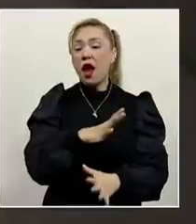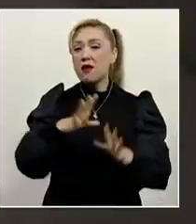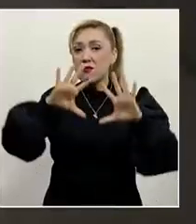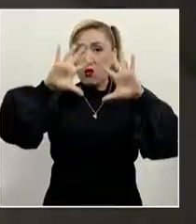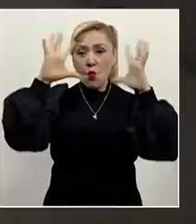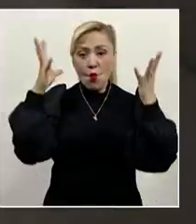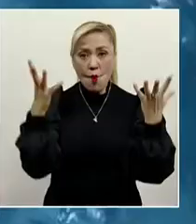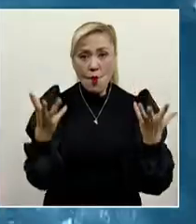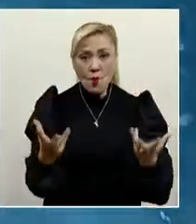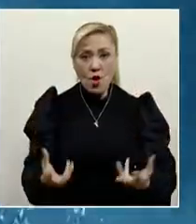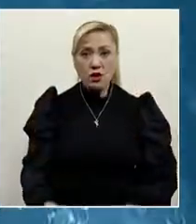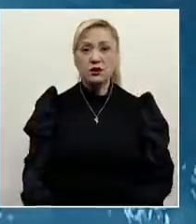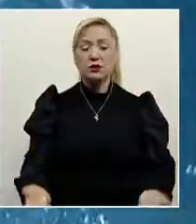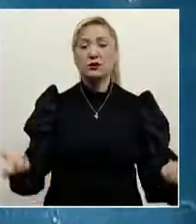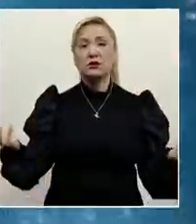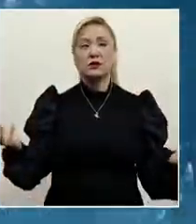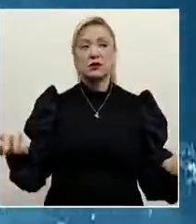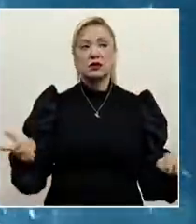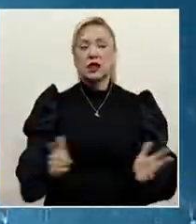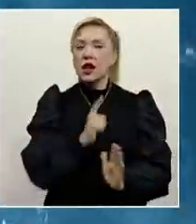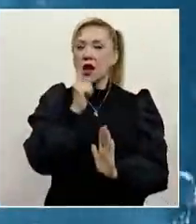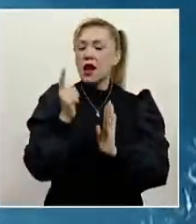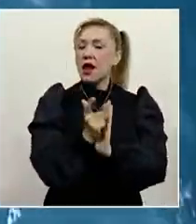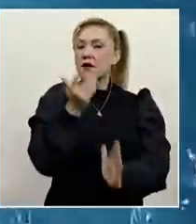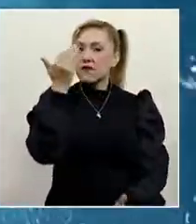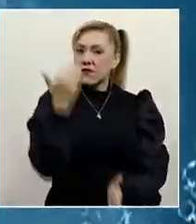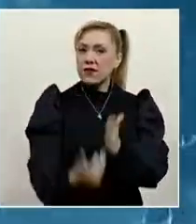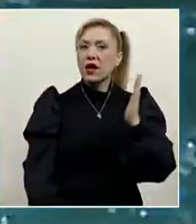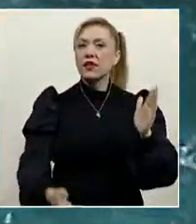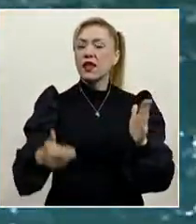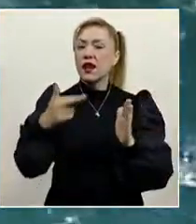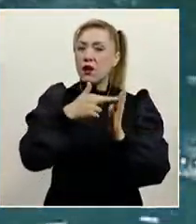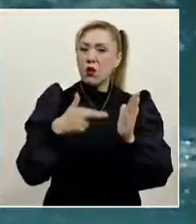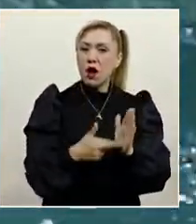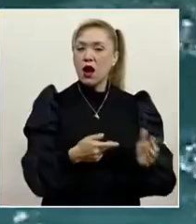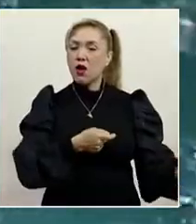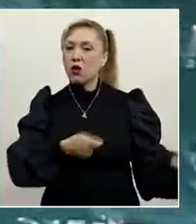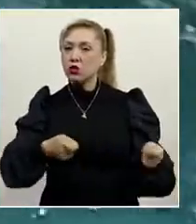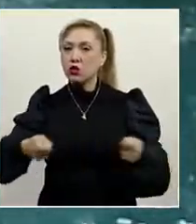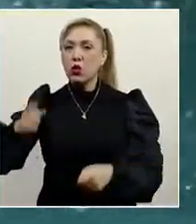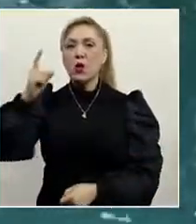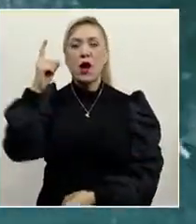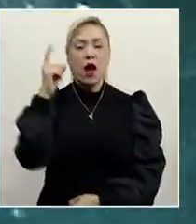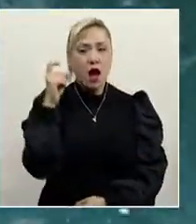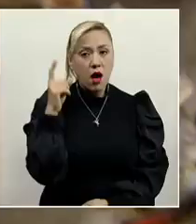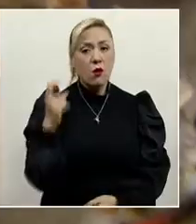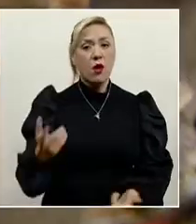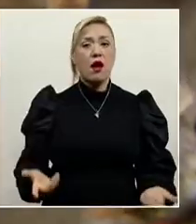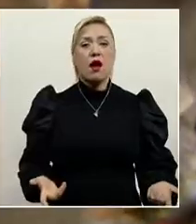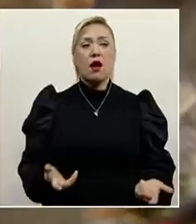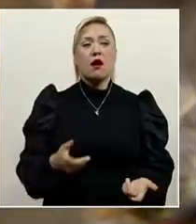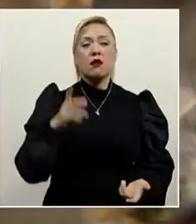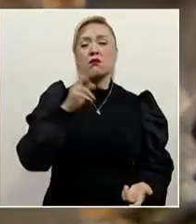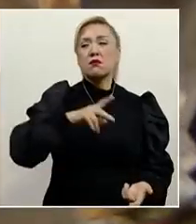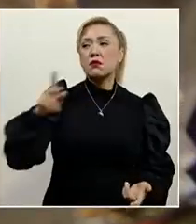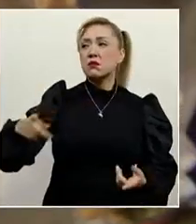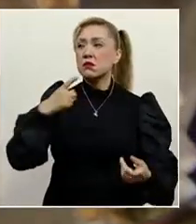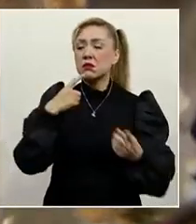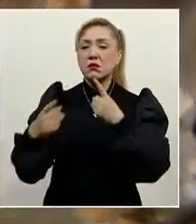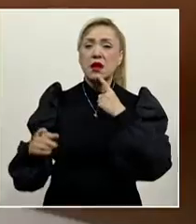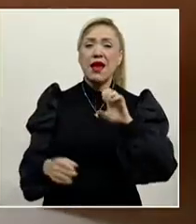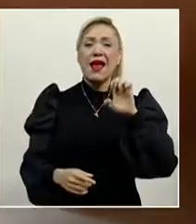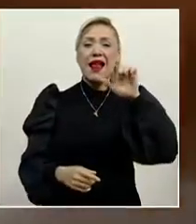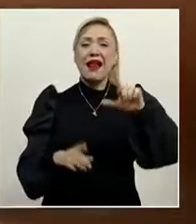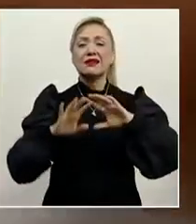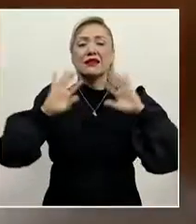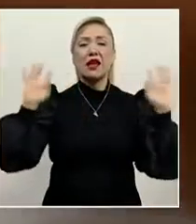México carece de una ley actualizada sobre el agua acusaron los participantes en el programa en el círculo